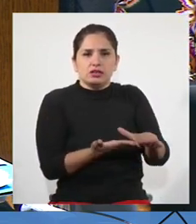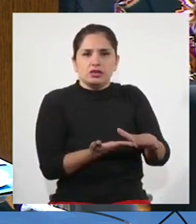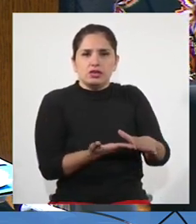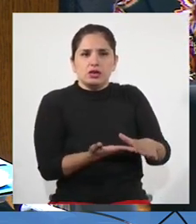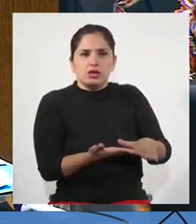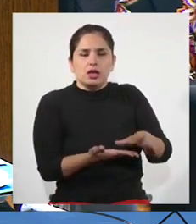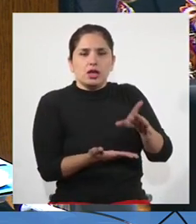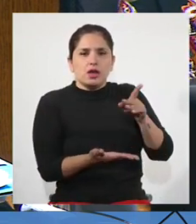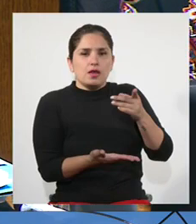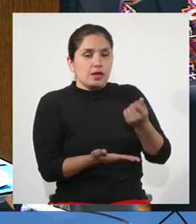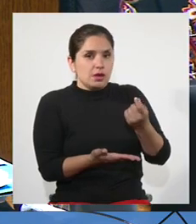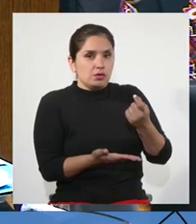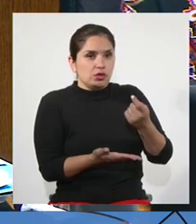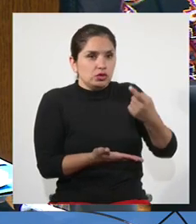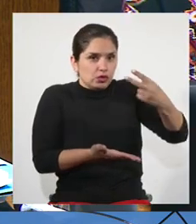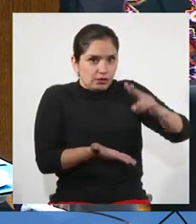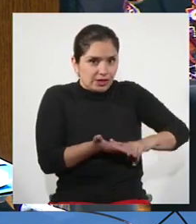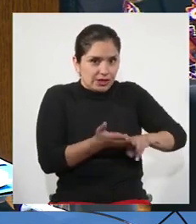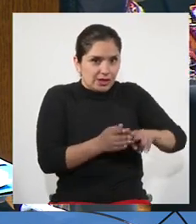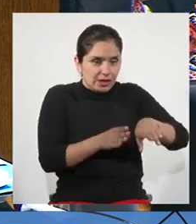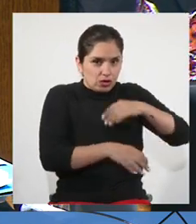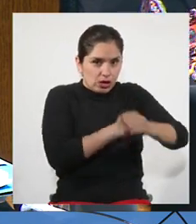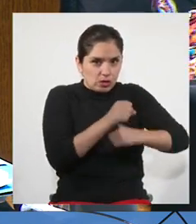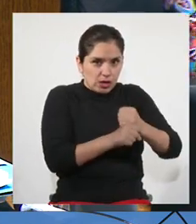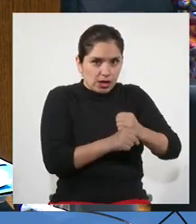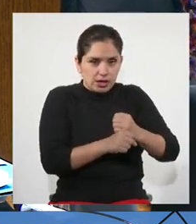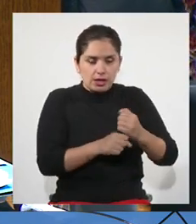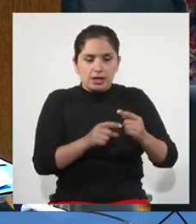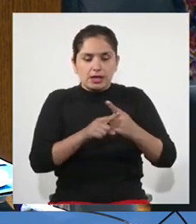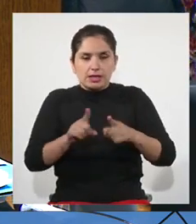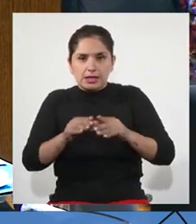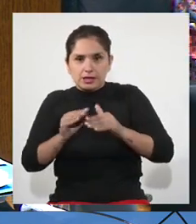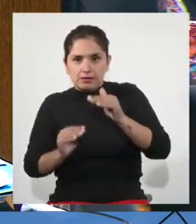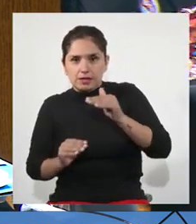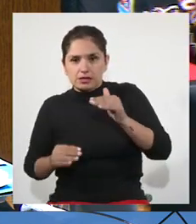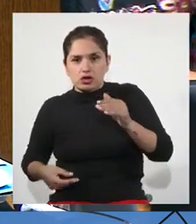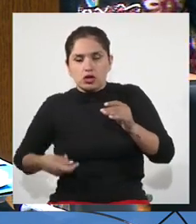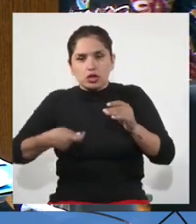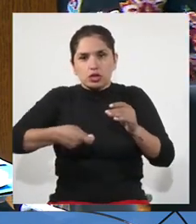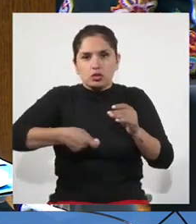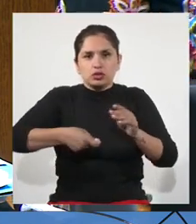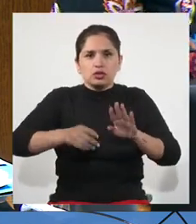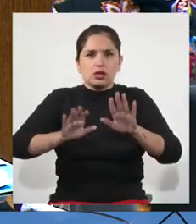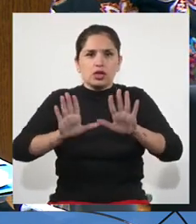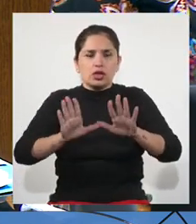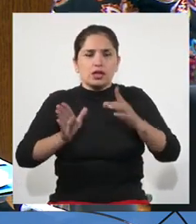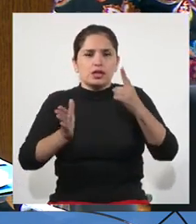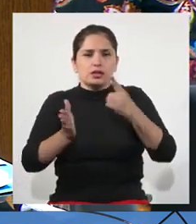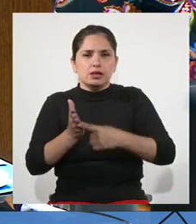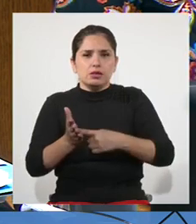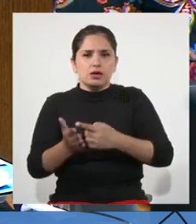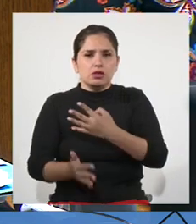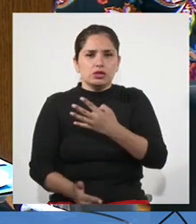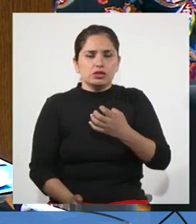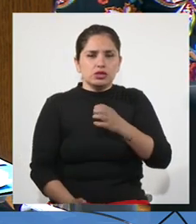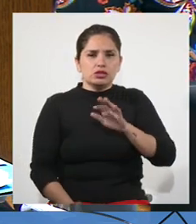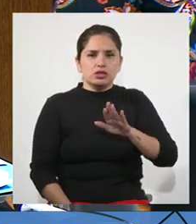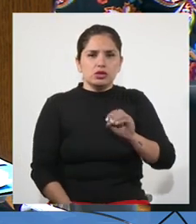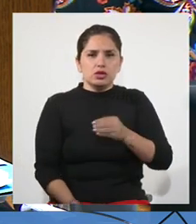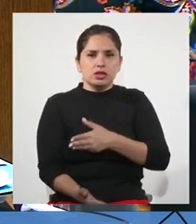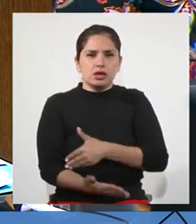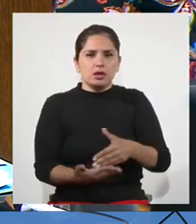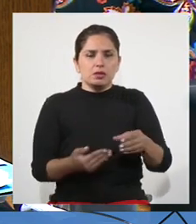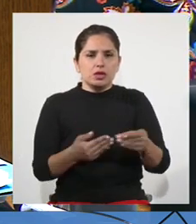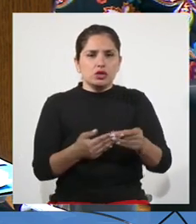real y arancel diferenciado. Se ponen los recursos, hay un aporte de 10.450 millones para la Universidad